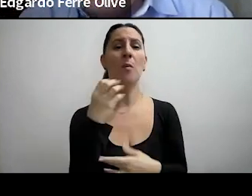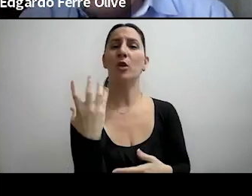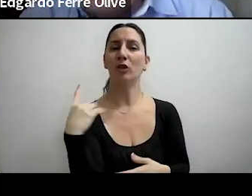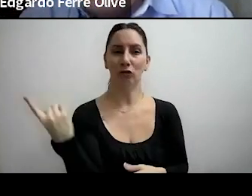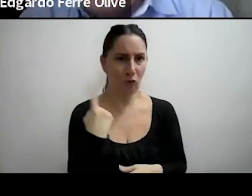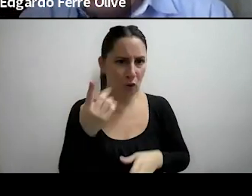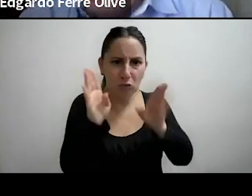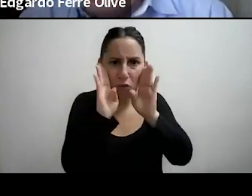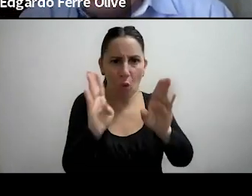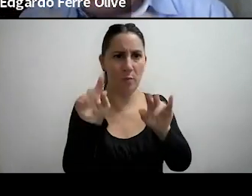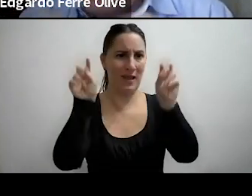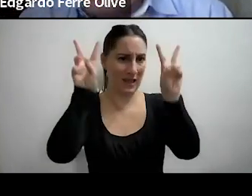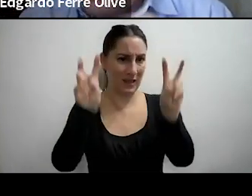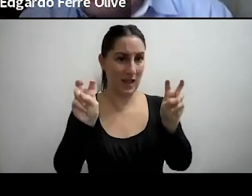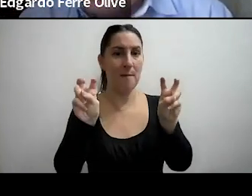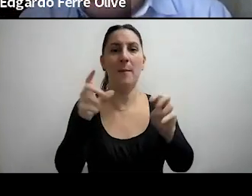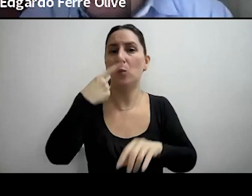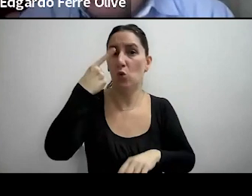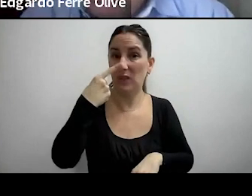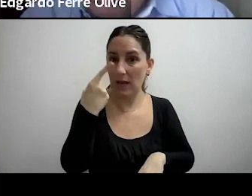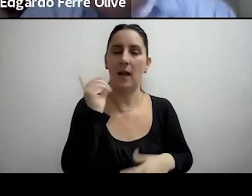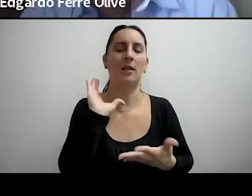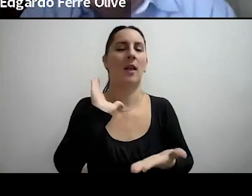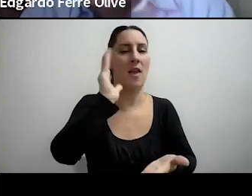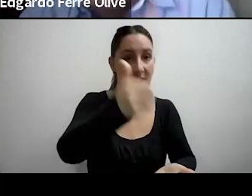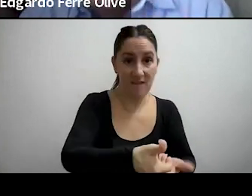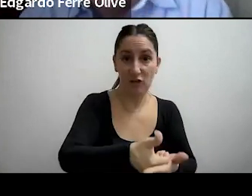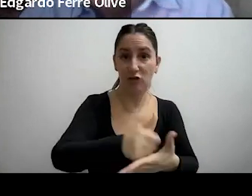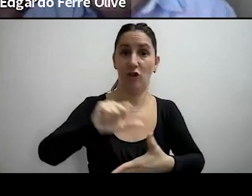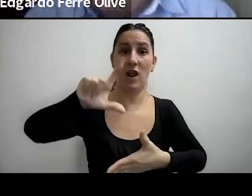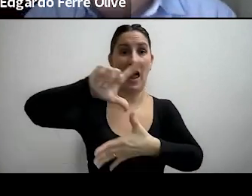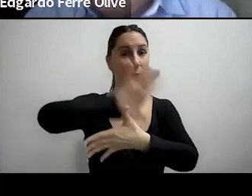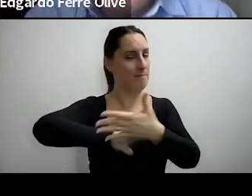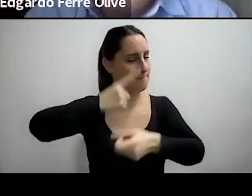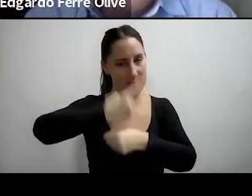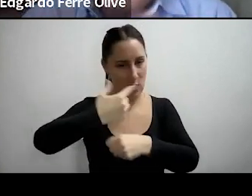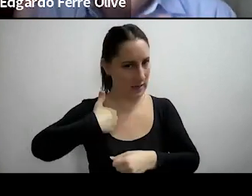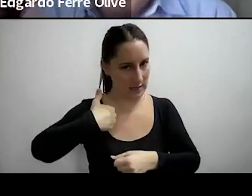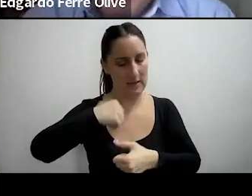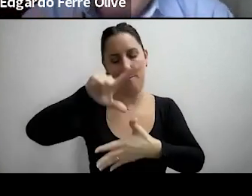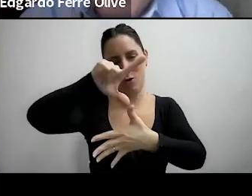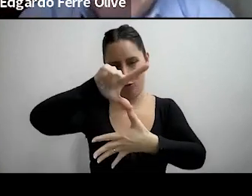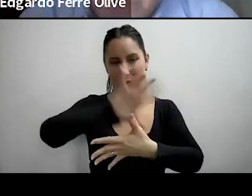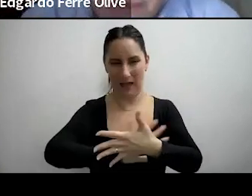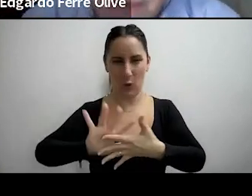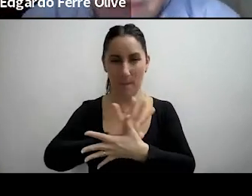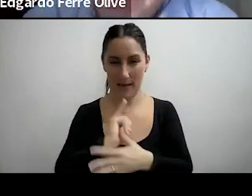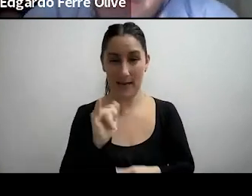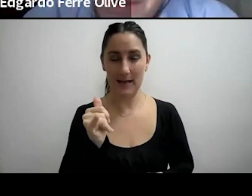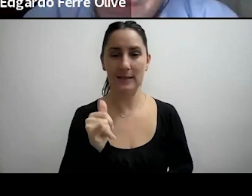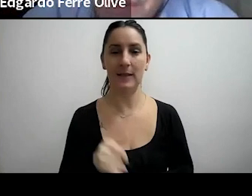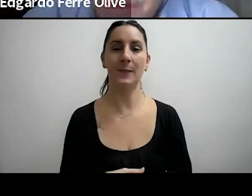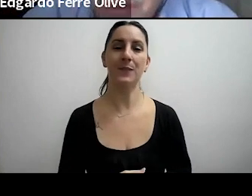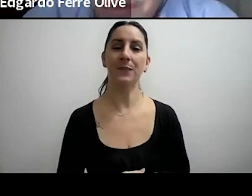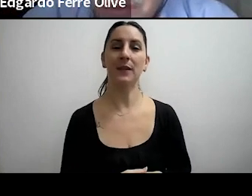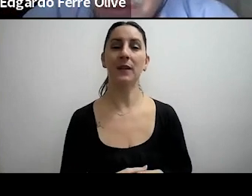muy interesante para fomentar inversiones en Latinoamérica, en Argentina primero, pero en Latinoamérica en sí, ya que con la actividad